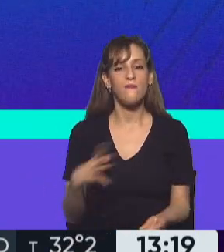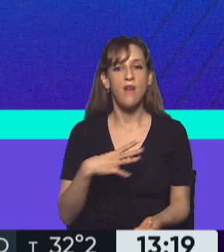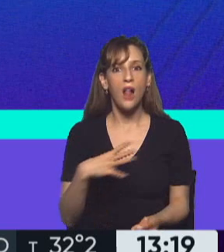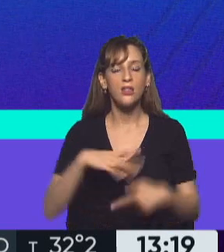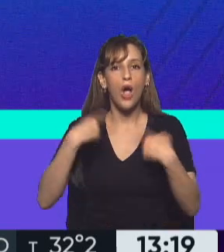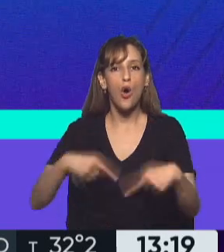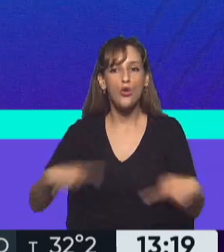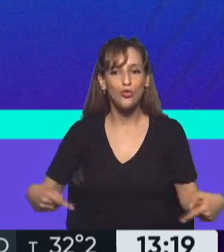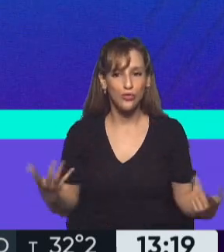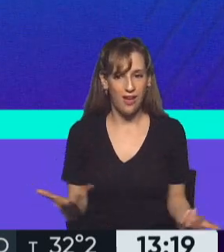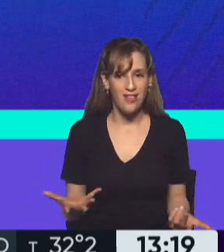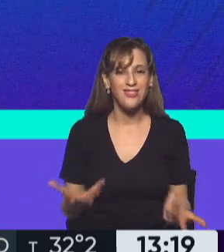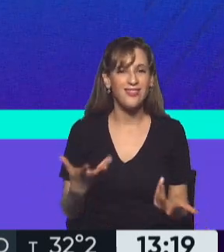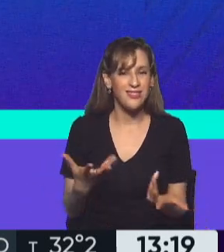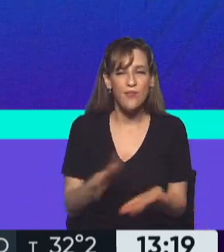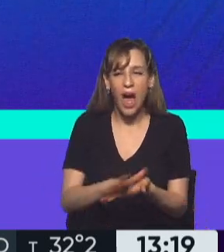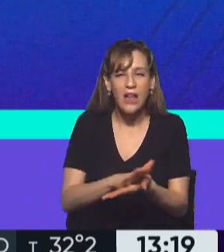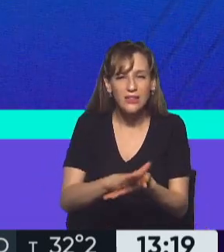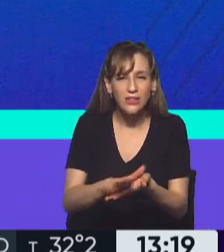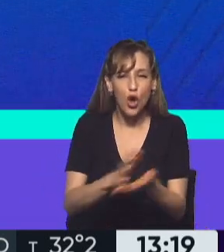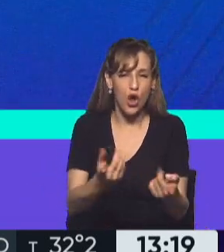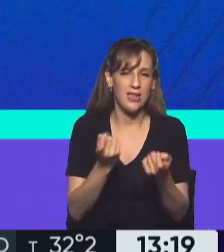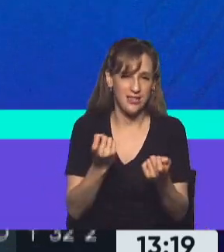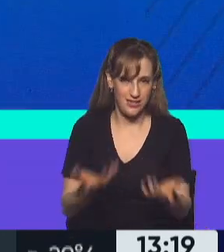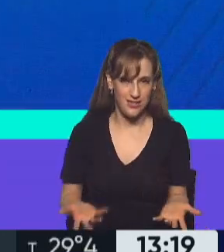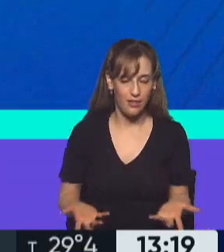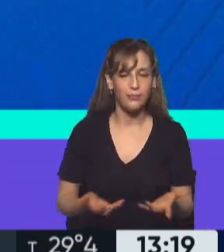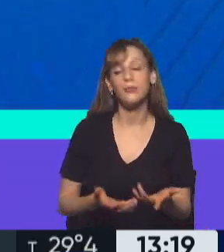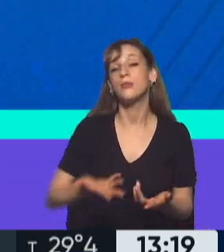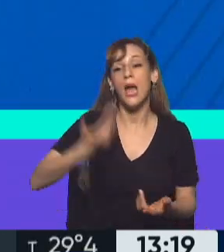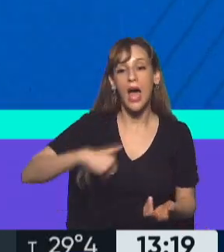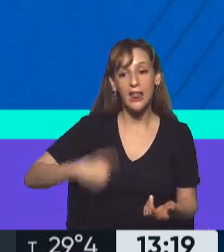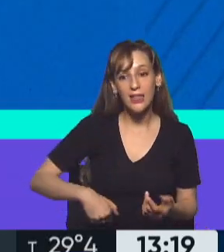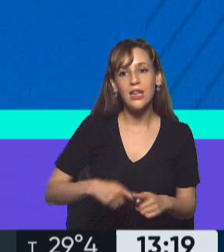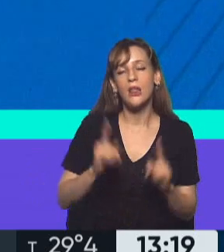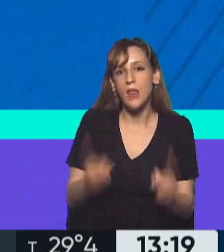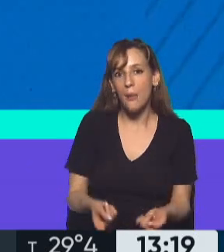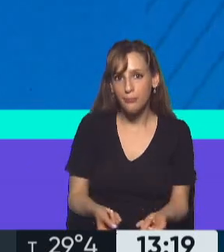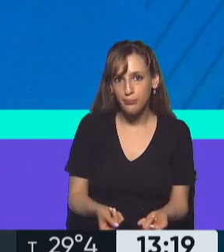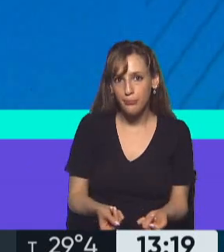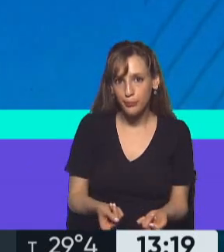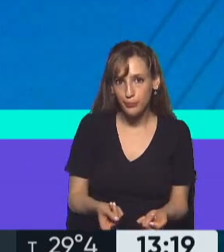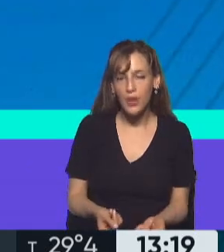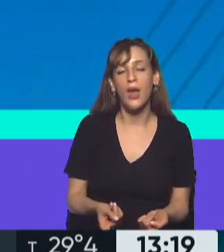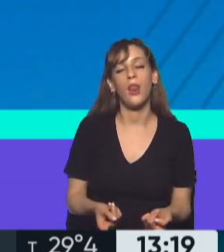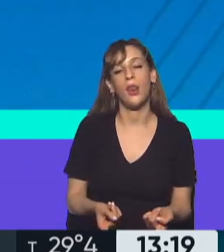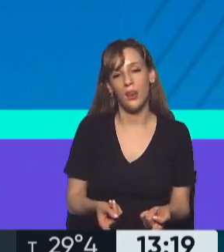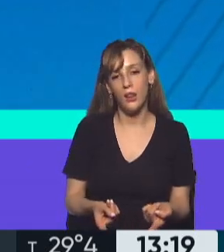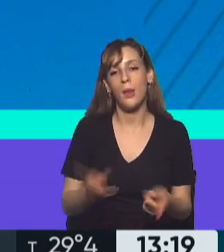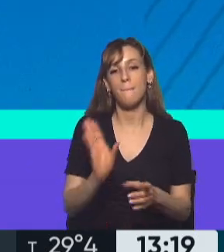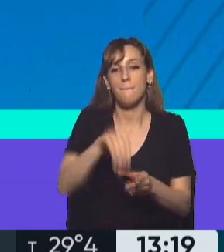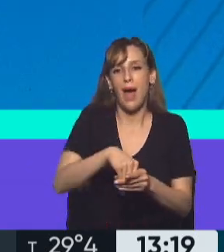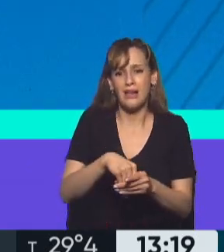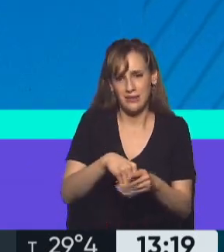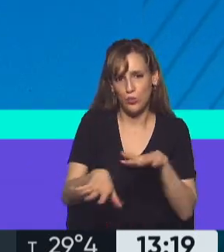suministros en las cadenas de valor, lo cual hace que aumenten los precios en distintas partes del mundo. Argentina tiene otros componentes que se agregan a esto que podríamos